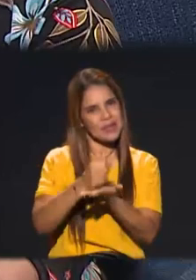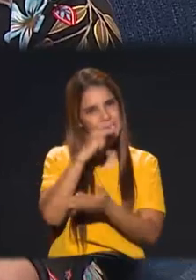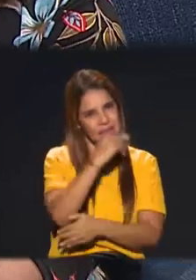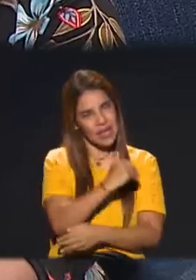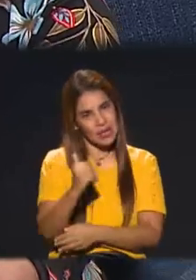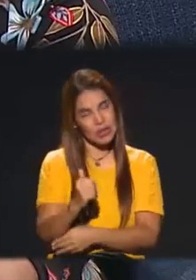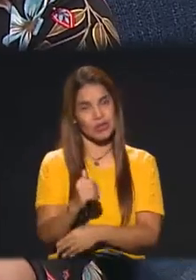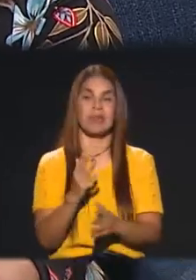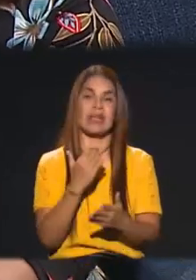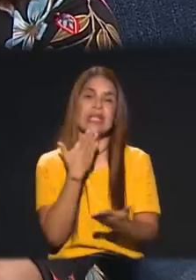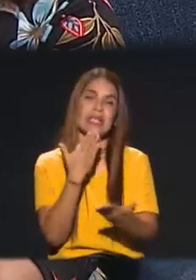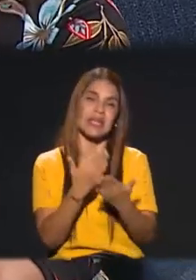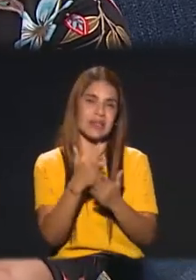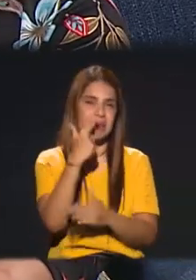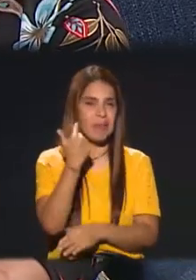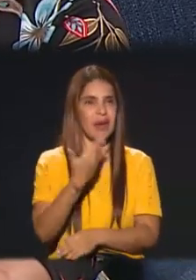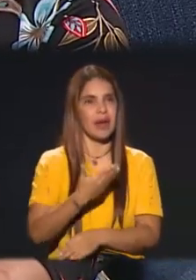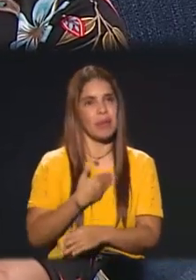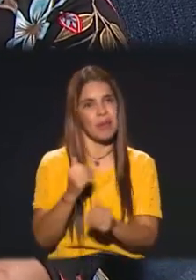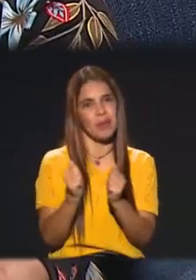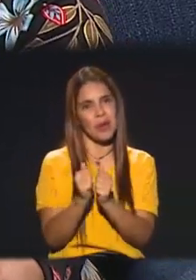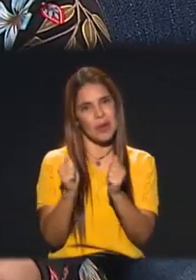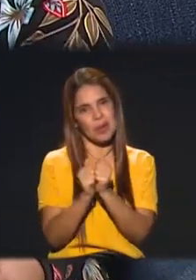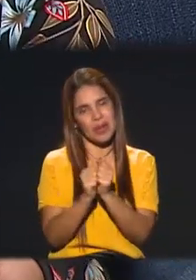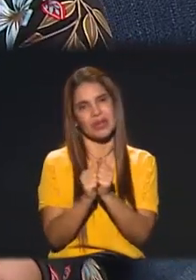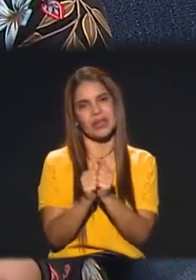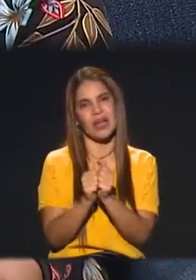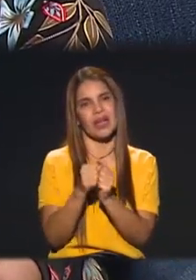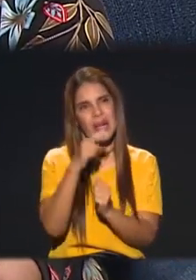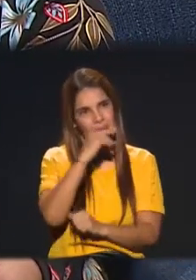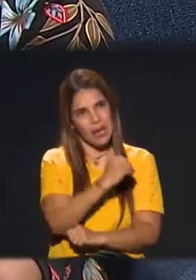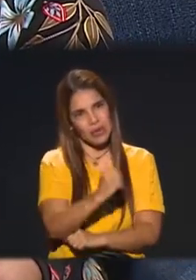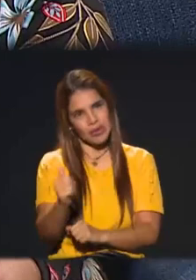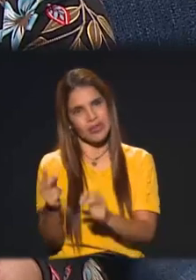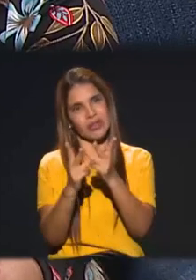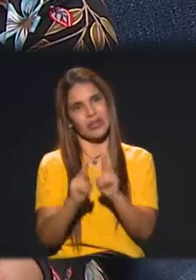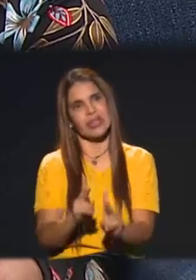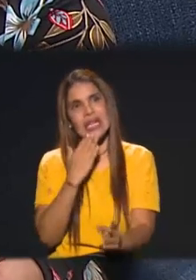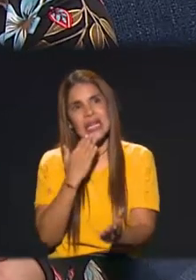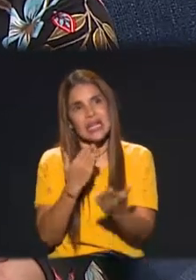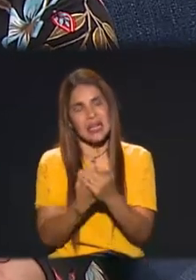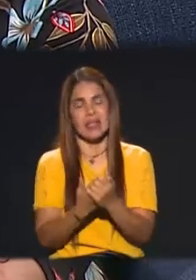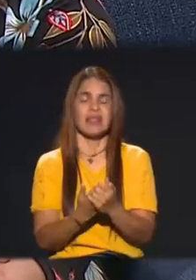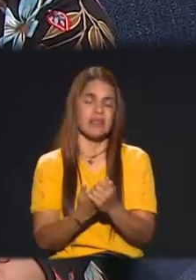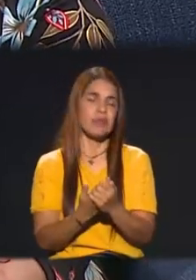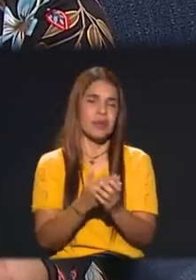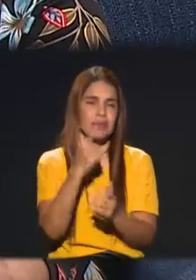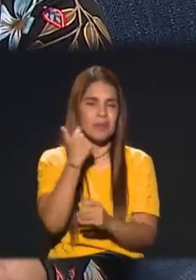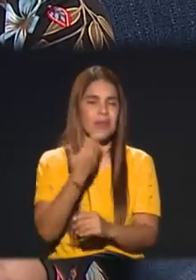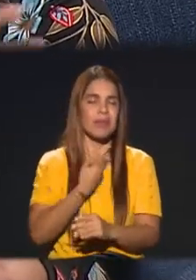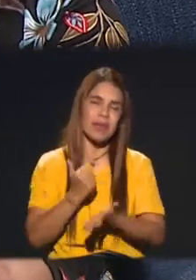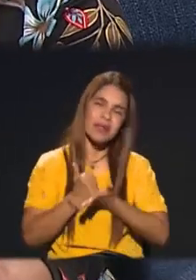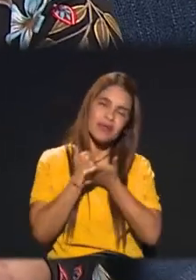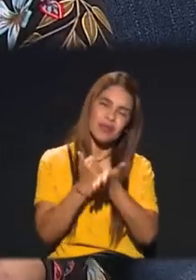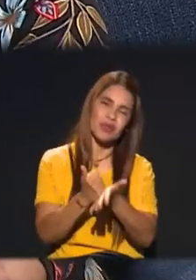papás en todo este proceso y en el acompañamiento en el que están haciendo. O sea, personalmente es un agradecimiento grande para esas familias que nos han